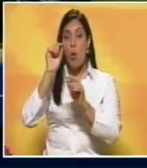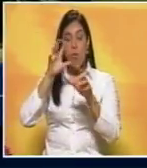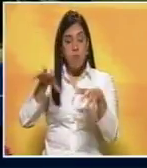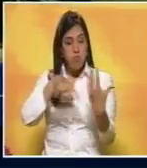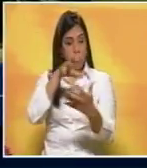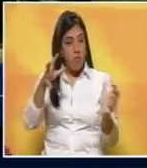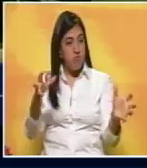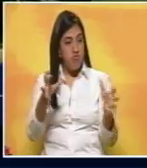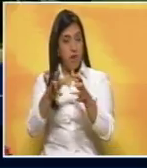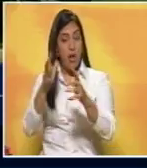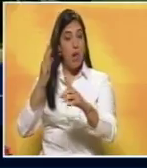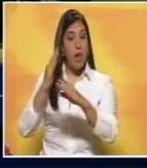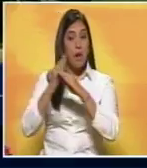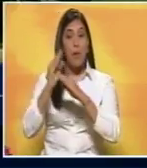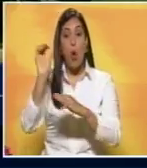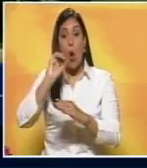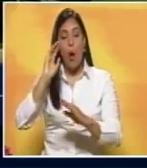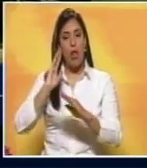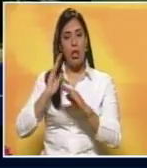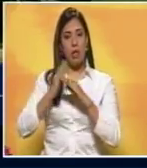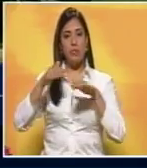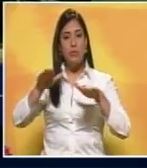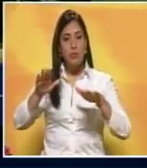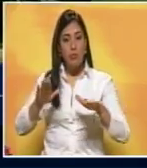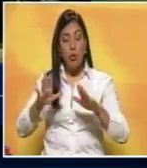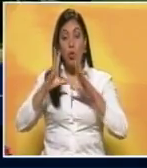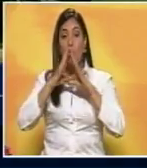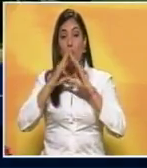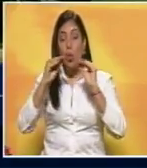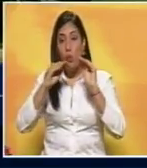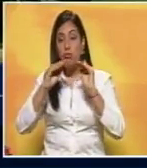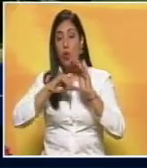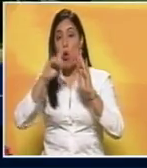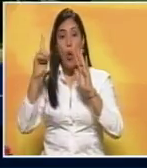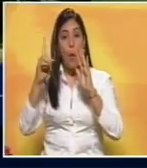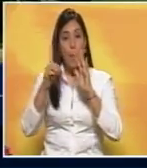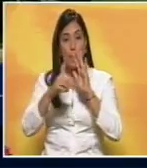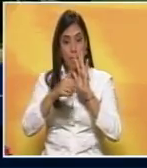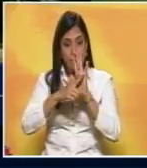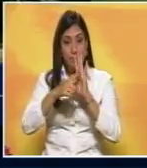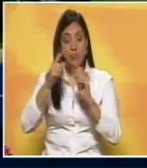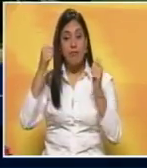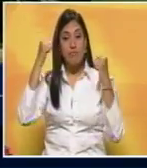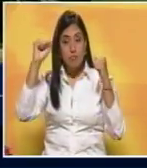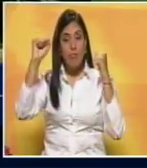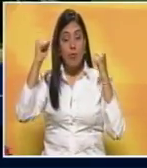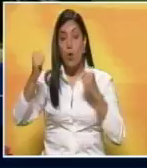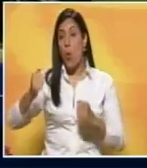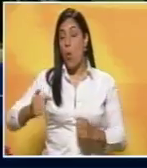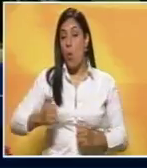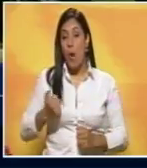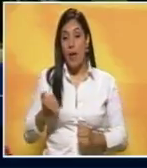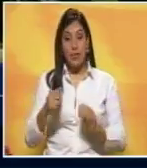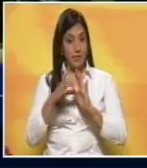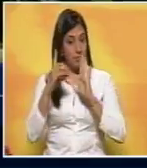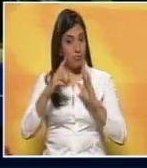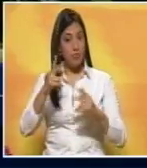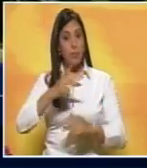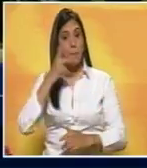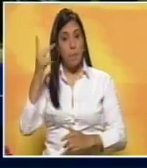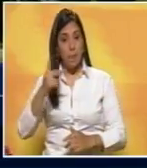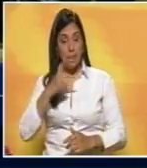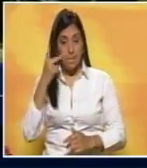tumultos, impida o paralice, total o parcialmente, el ejercicio de cualquiera de los derechos